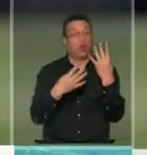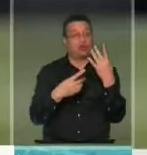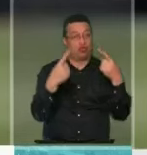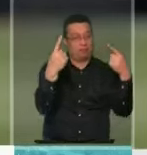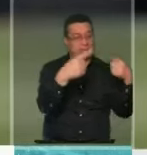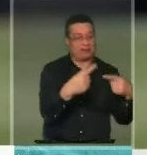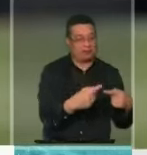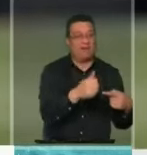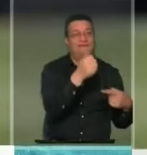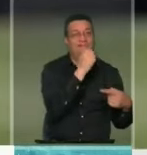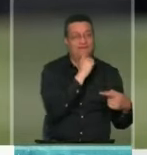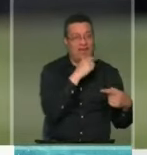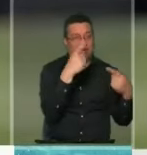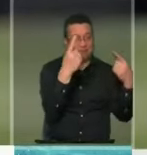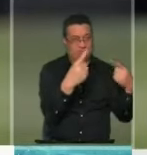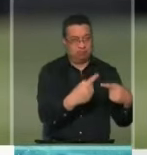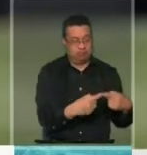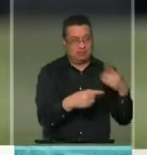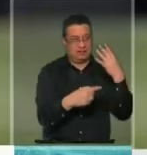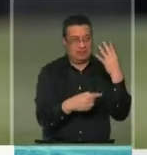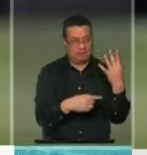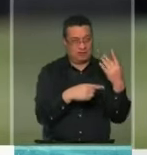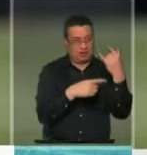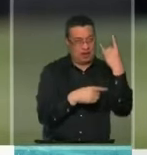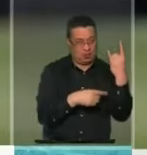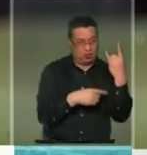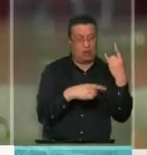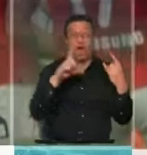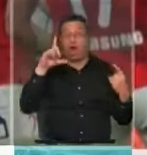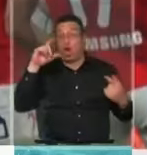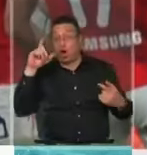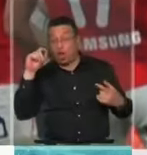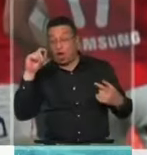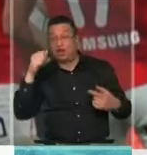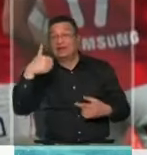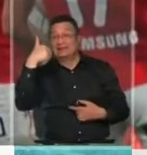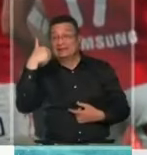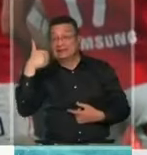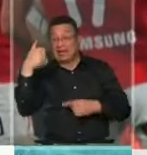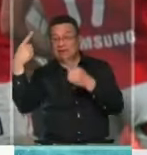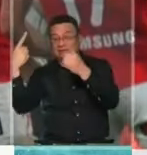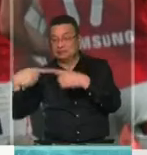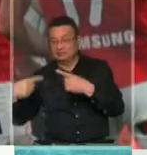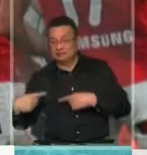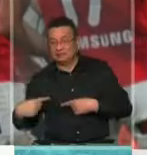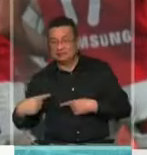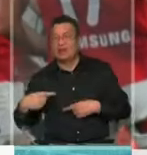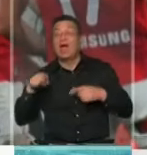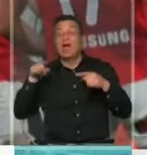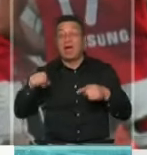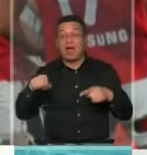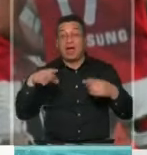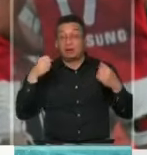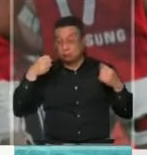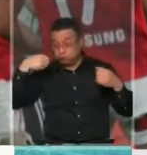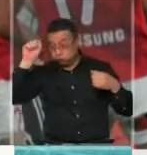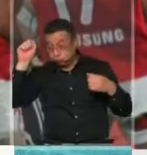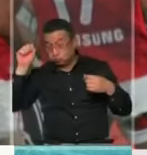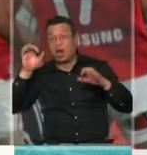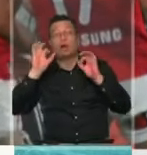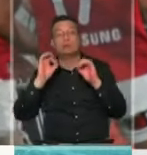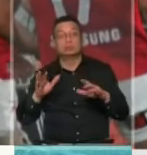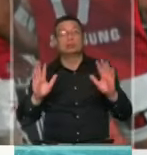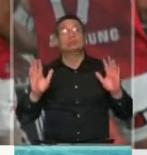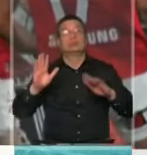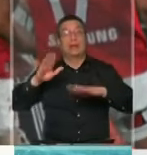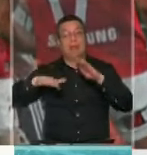todavía para jugar desde este torneo. Mientras que Colo-Colo tiene 6 encuentros y con este resultado, con esta victoria, sigue